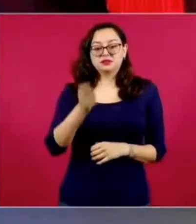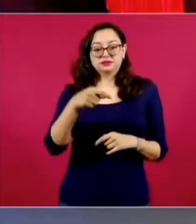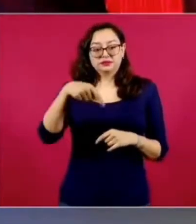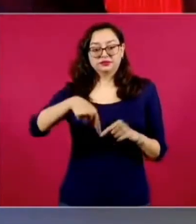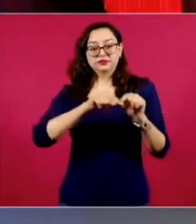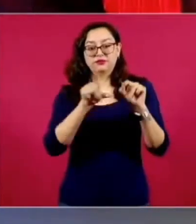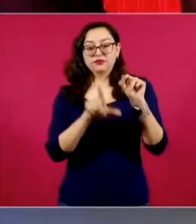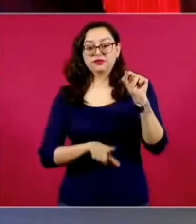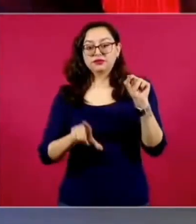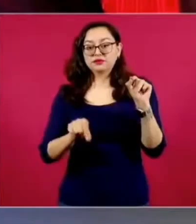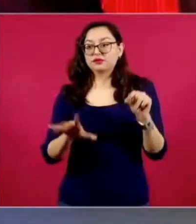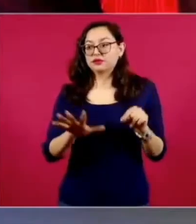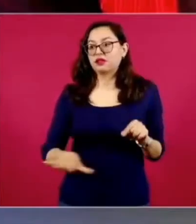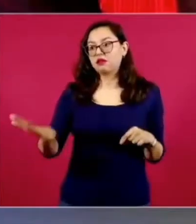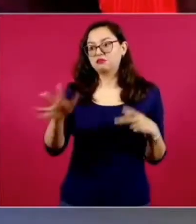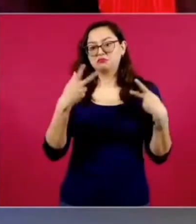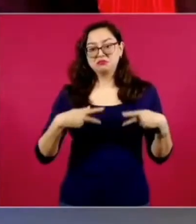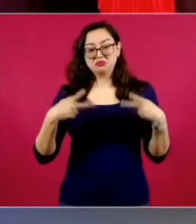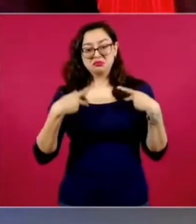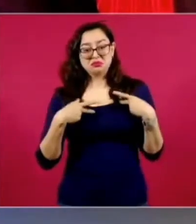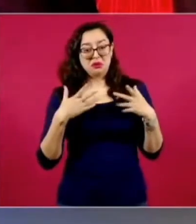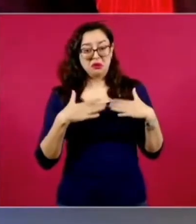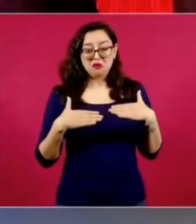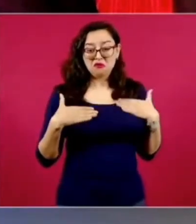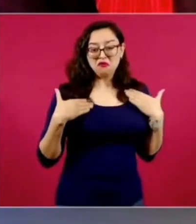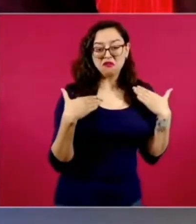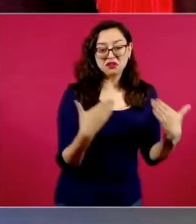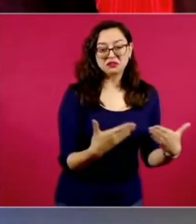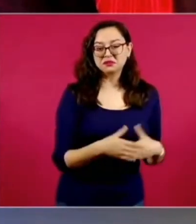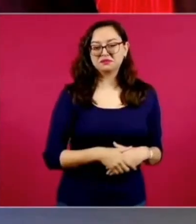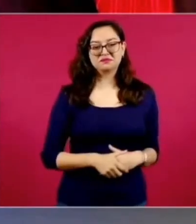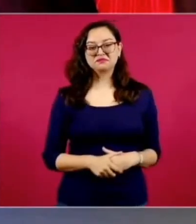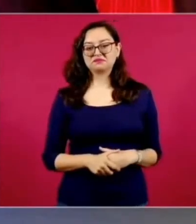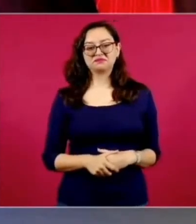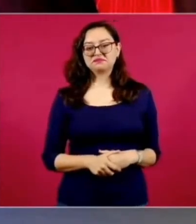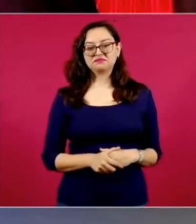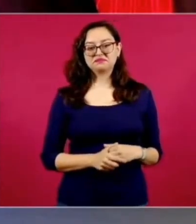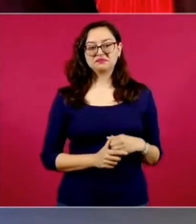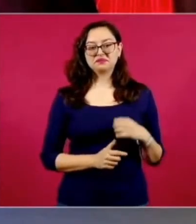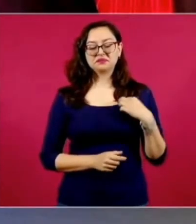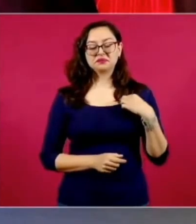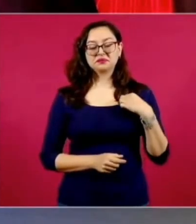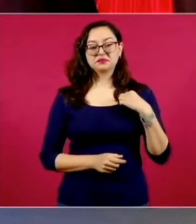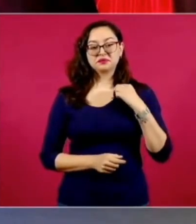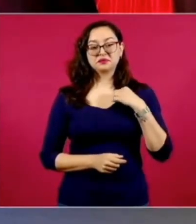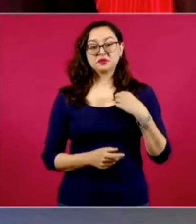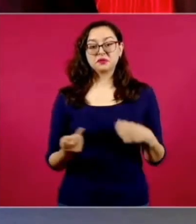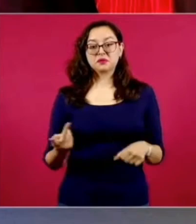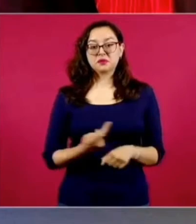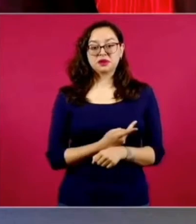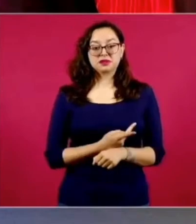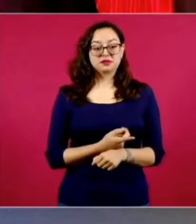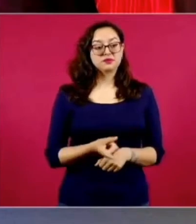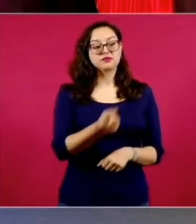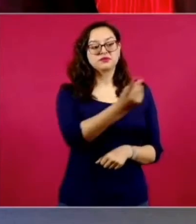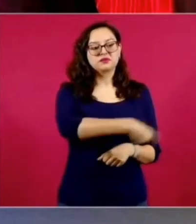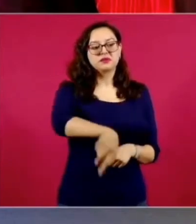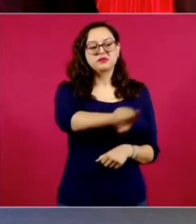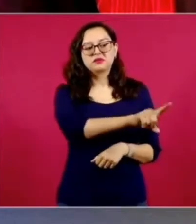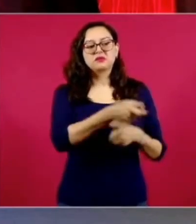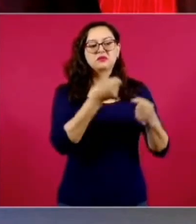y esto significa que ellos no entienden los nuevos reacomodos, siguen con